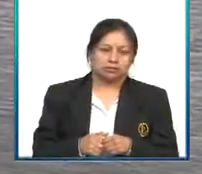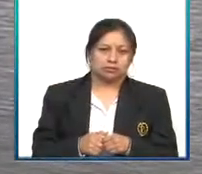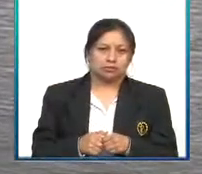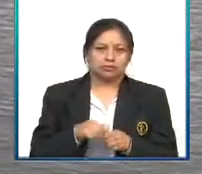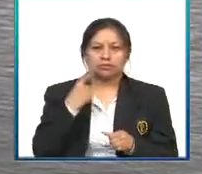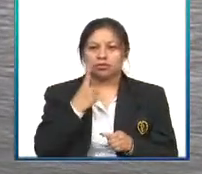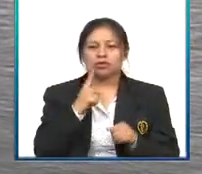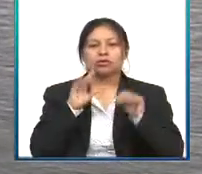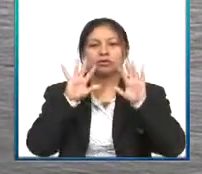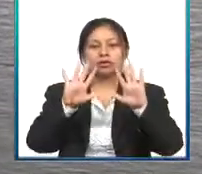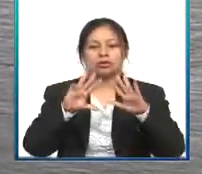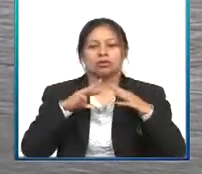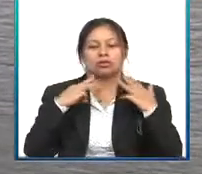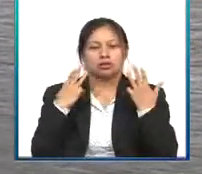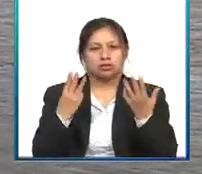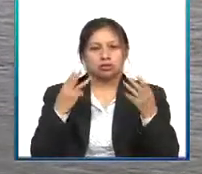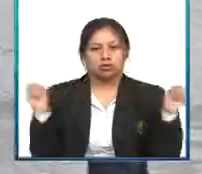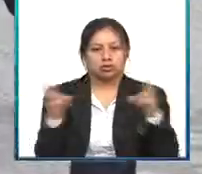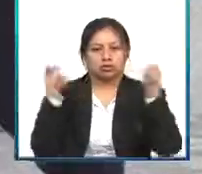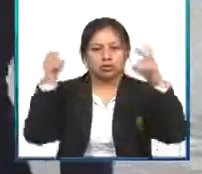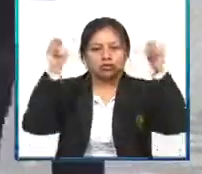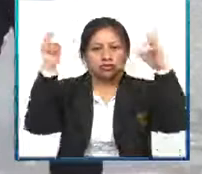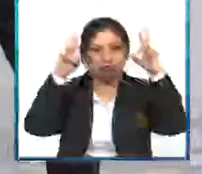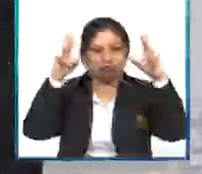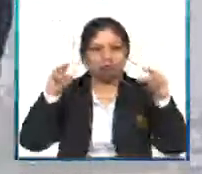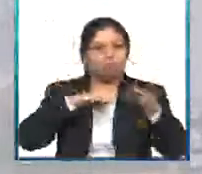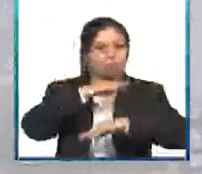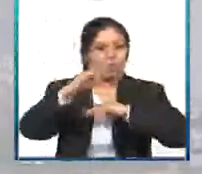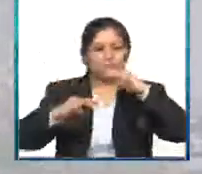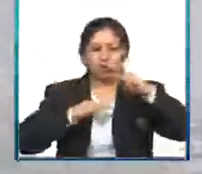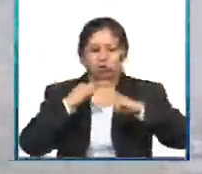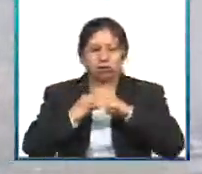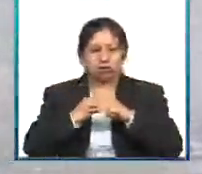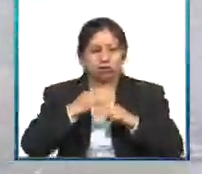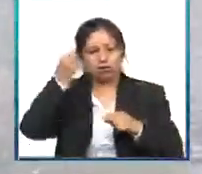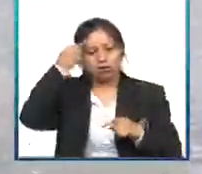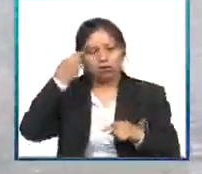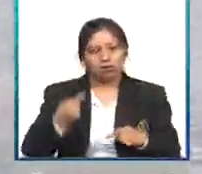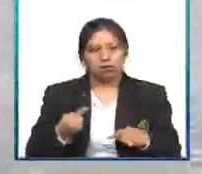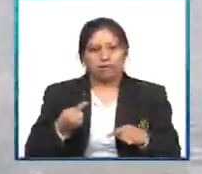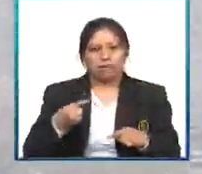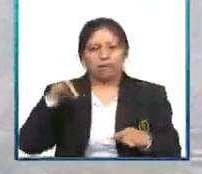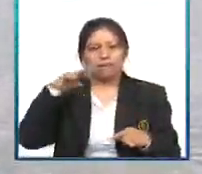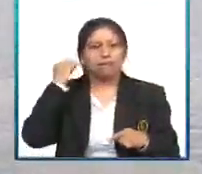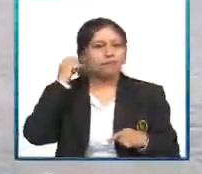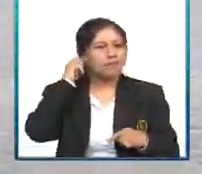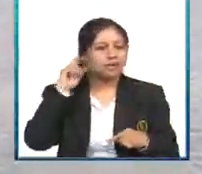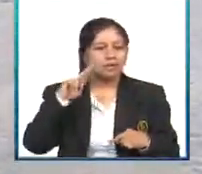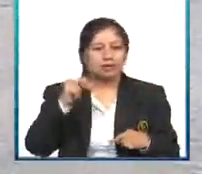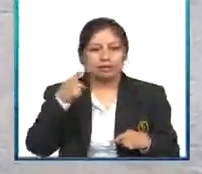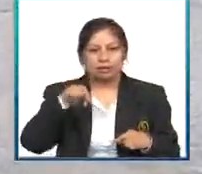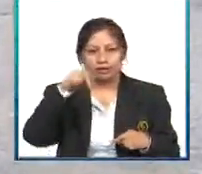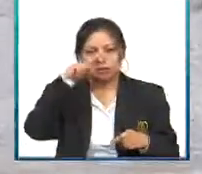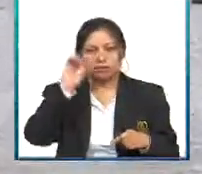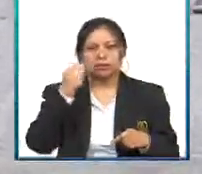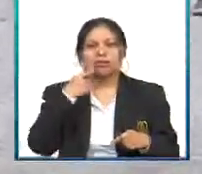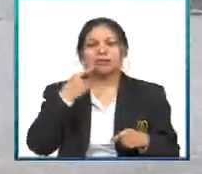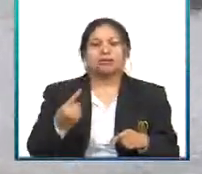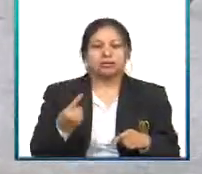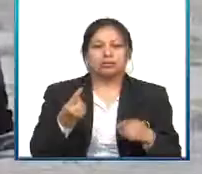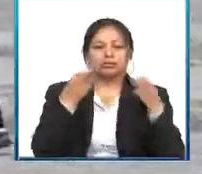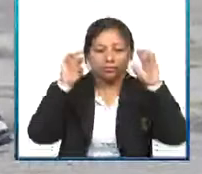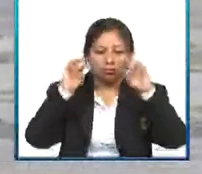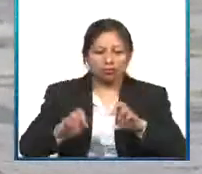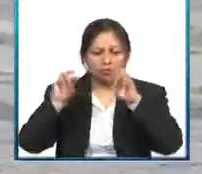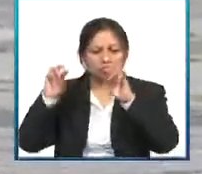Como cada 18 de diciembre, celebramos en todo el mundo el Día Internacional del Migrante, el día de esas 232 millones